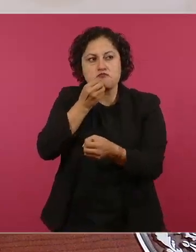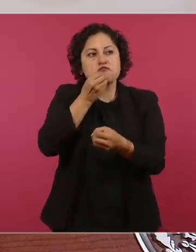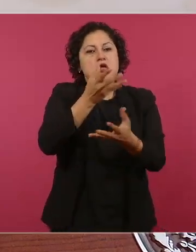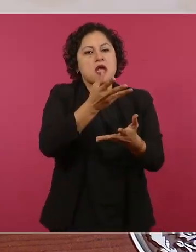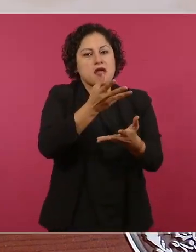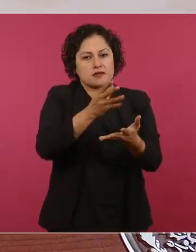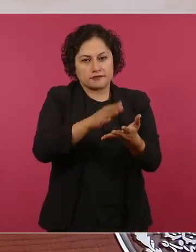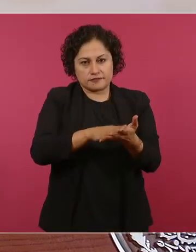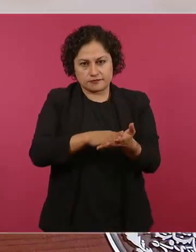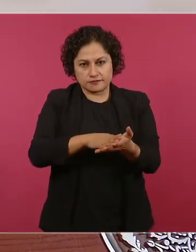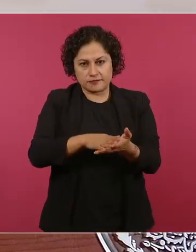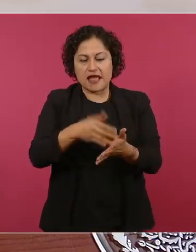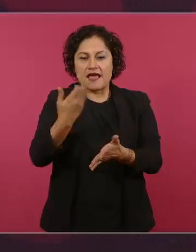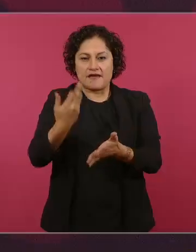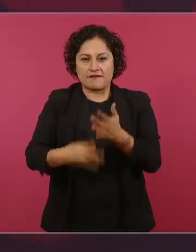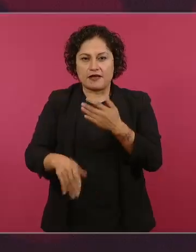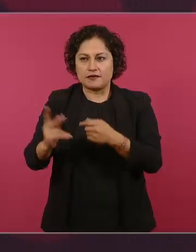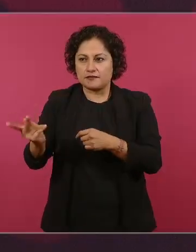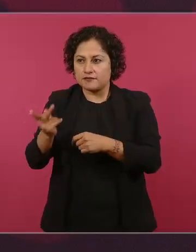Olegario.